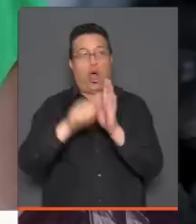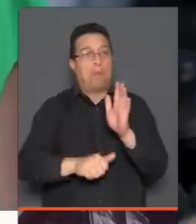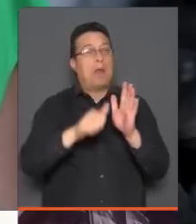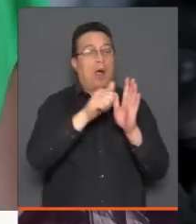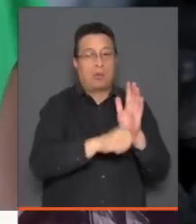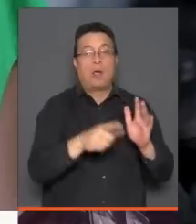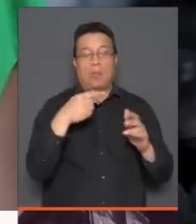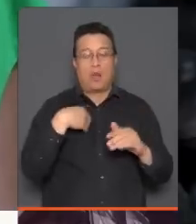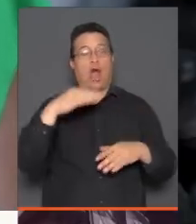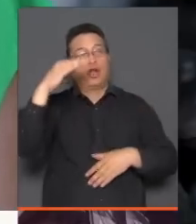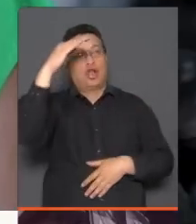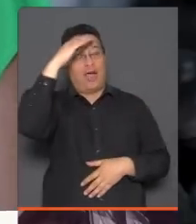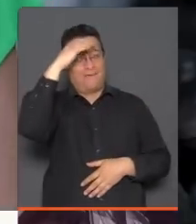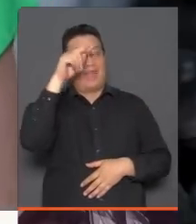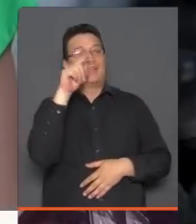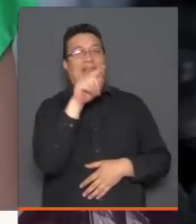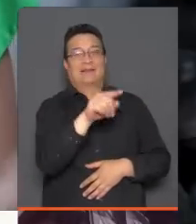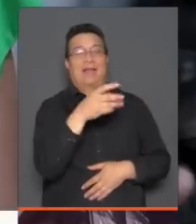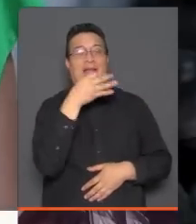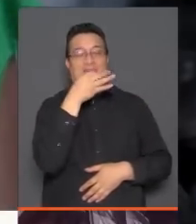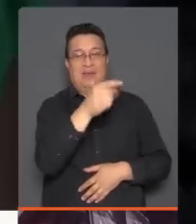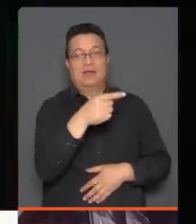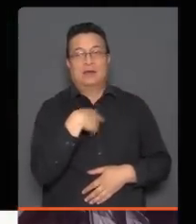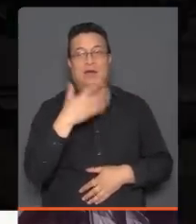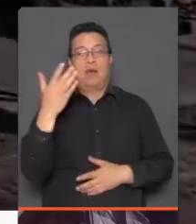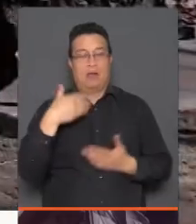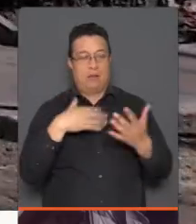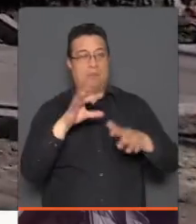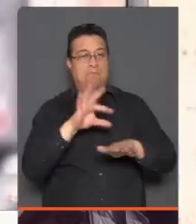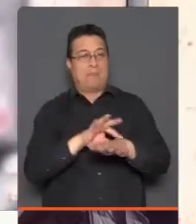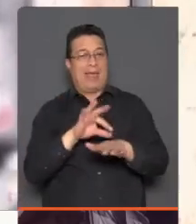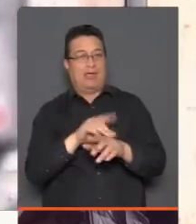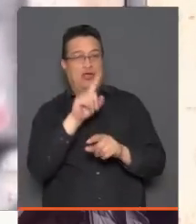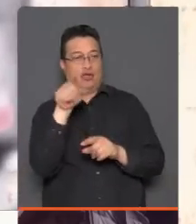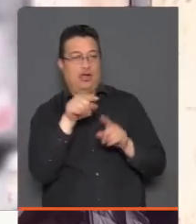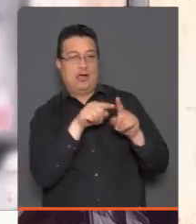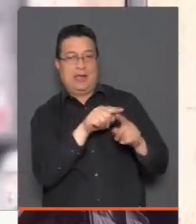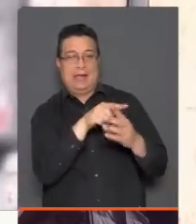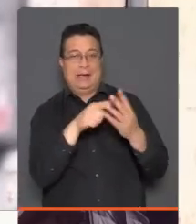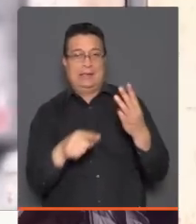supuesta confianza de que ellos eran también supuestamente médicos.